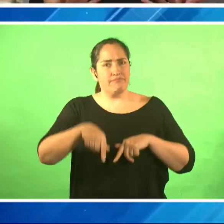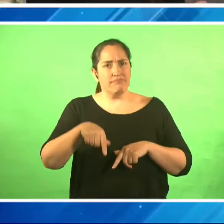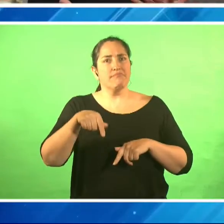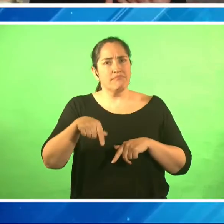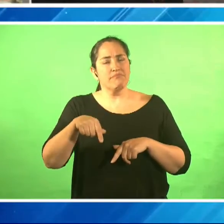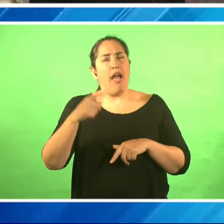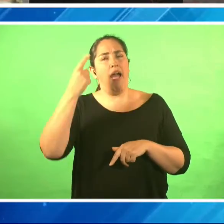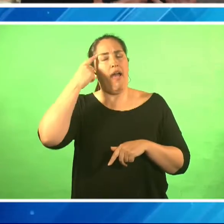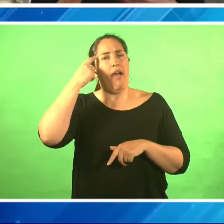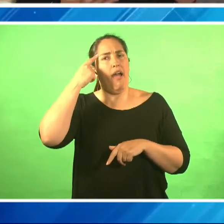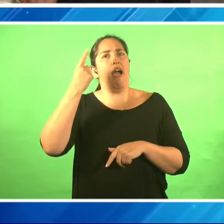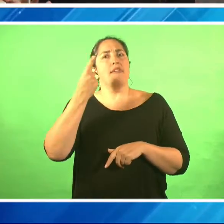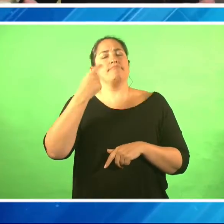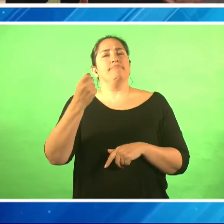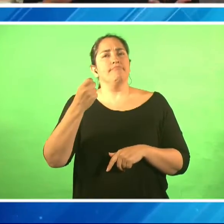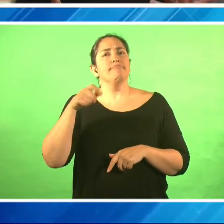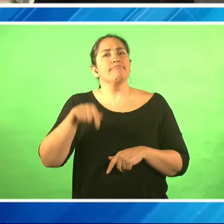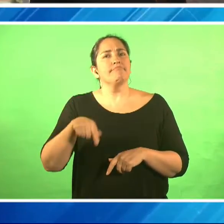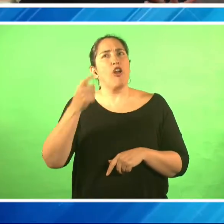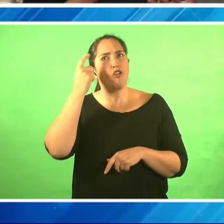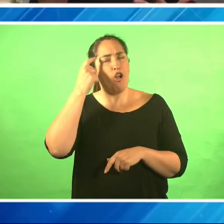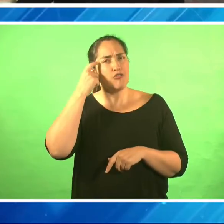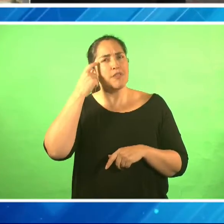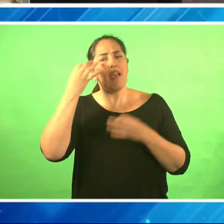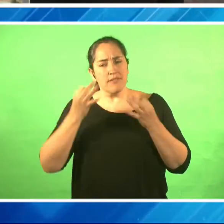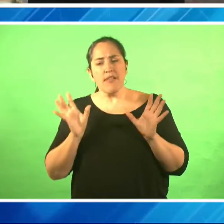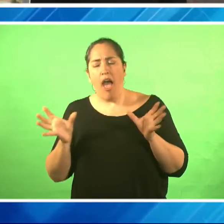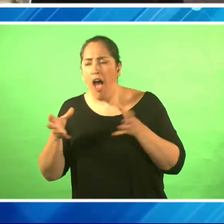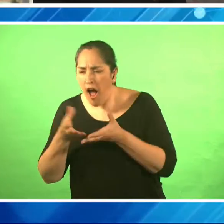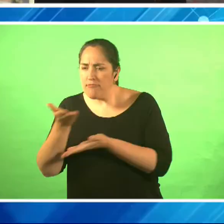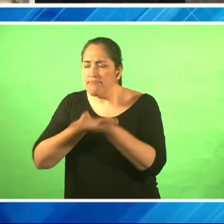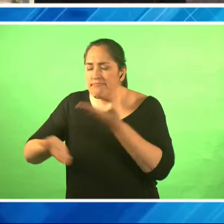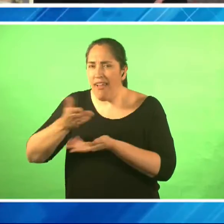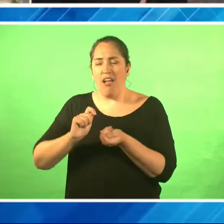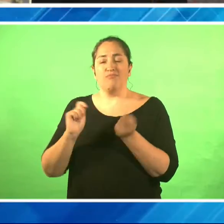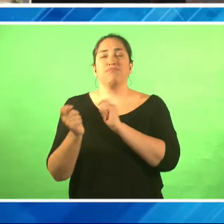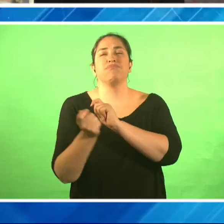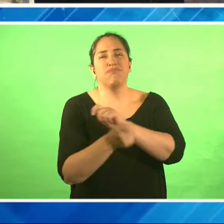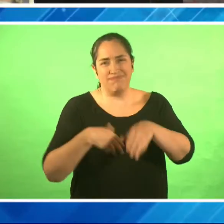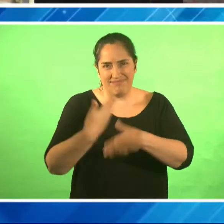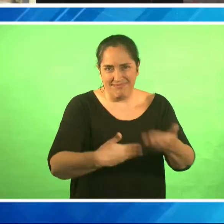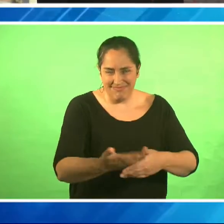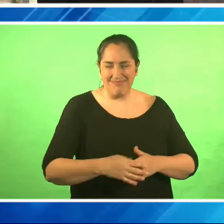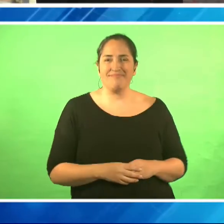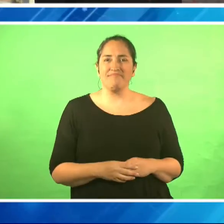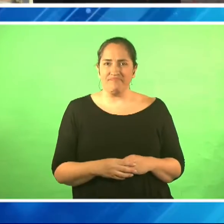esa conciencia y bueno, y esa conciencia organiza y esa conciencia transforma, ¿no es cierto? Sí, la verdad que